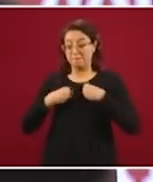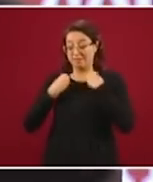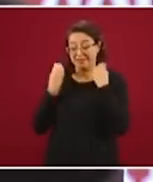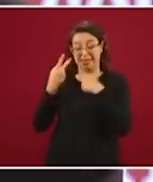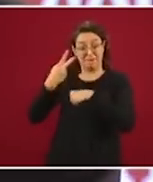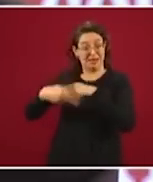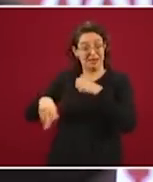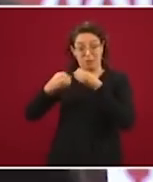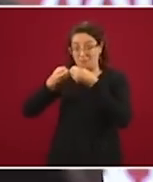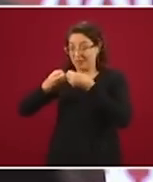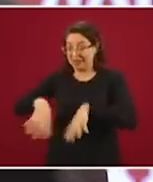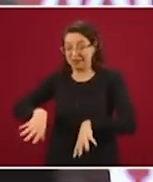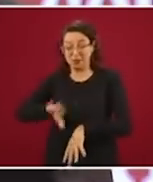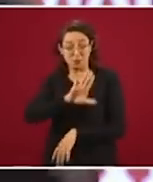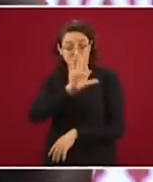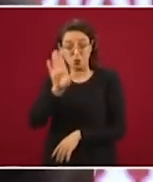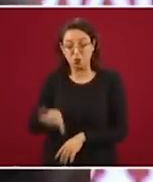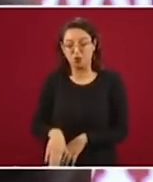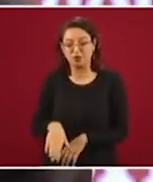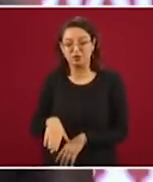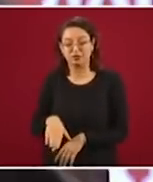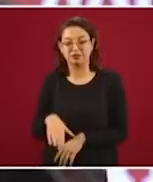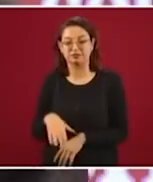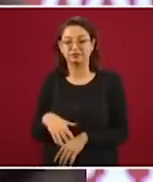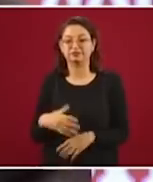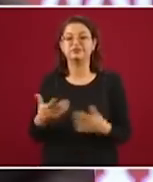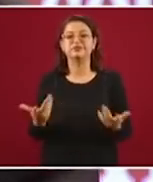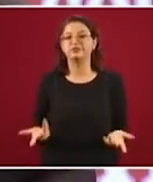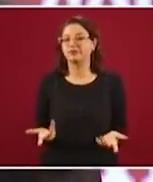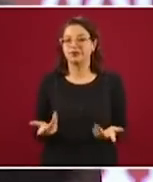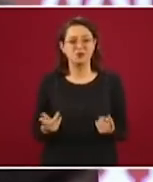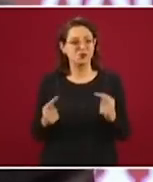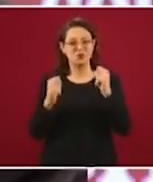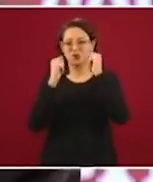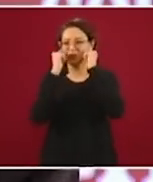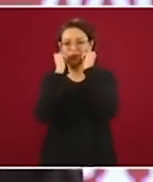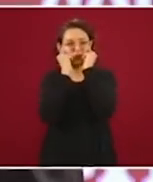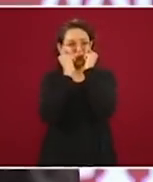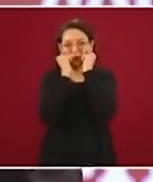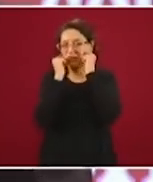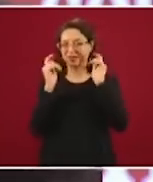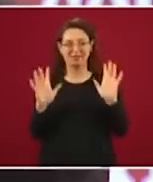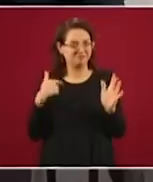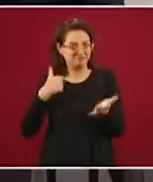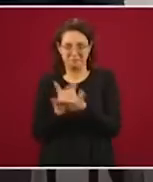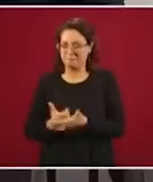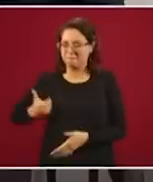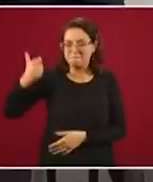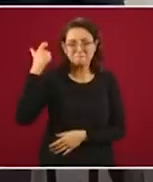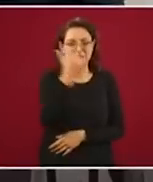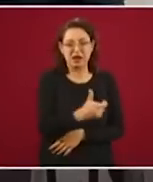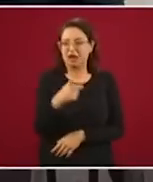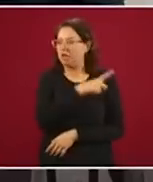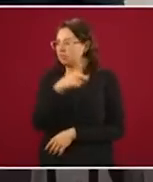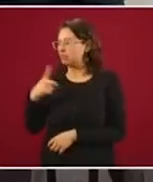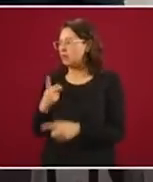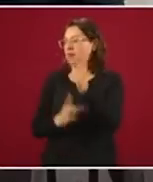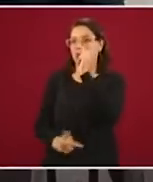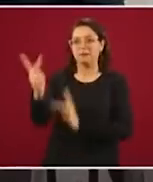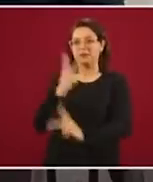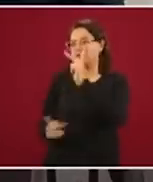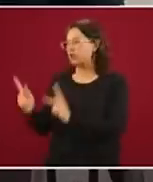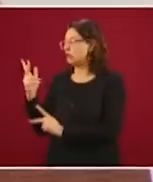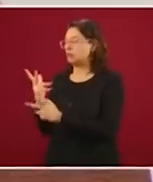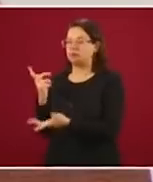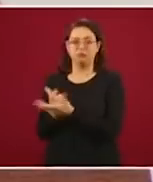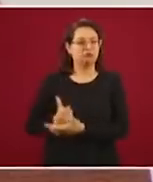muerte, tiene en principio la disposición de buscar dinero de donde sea o endeudarse y pagar